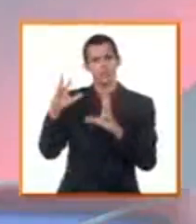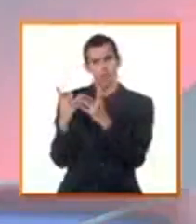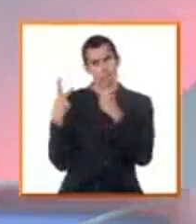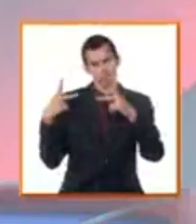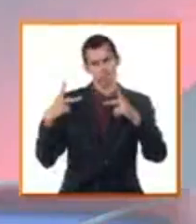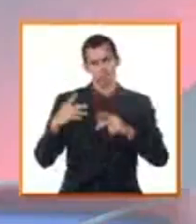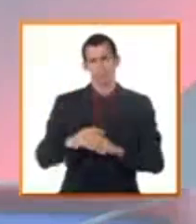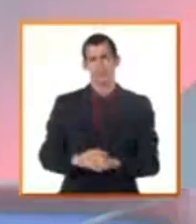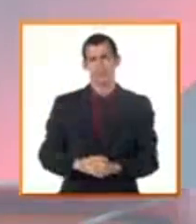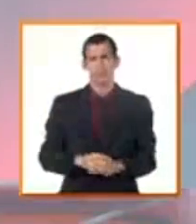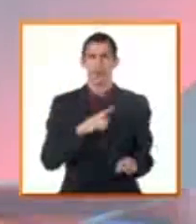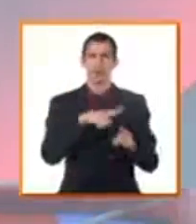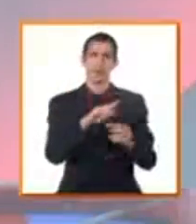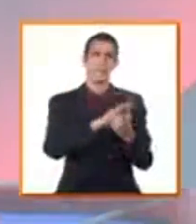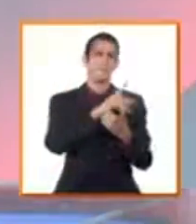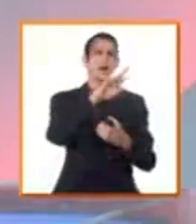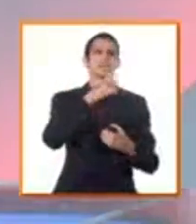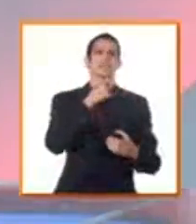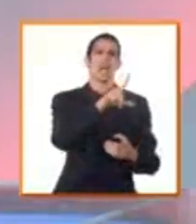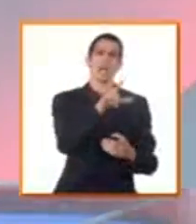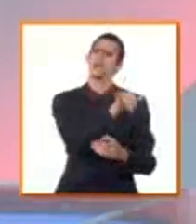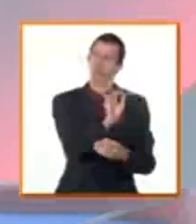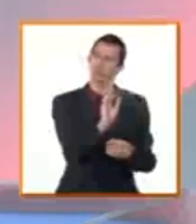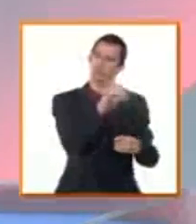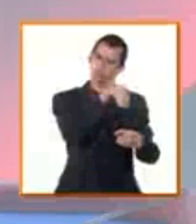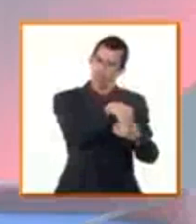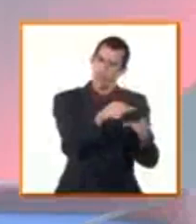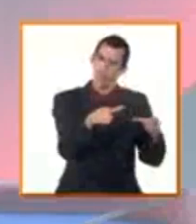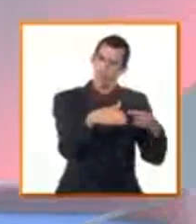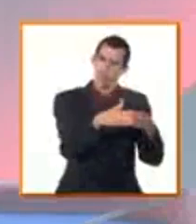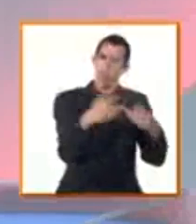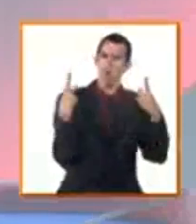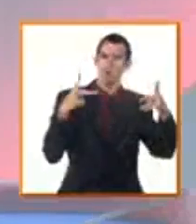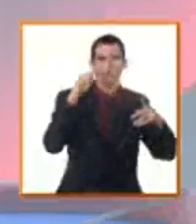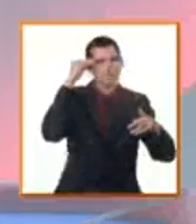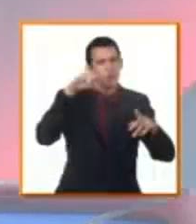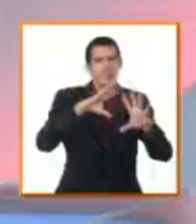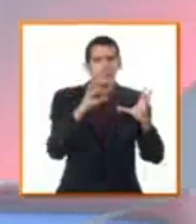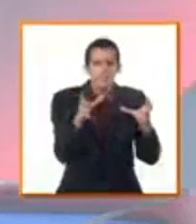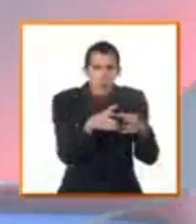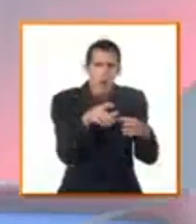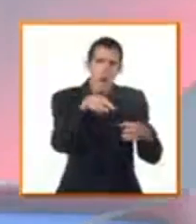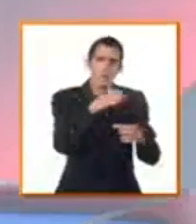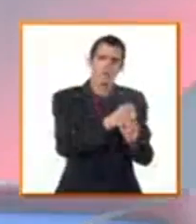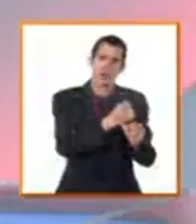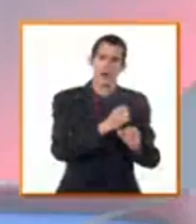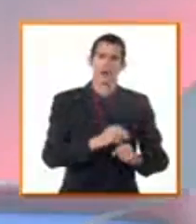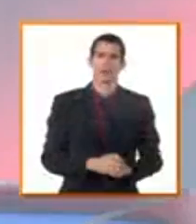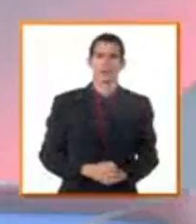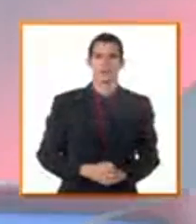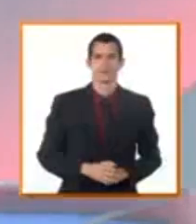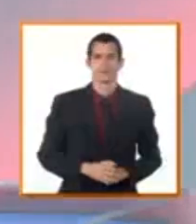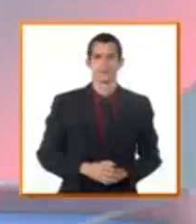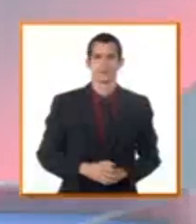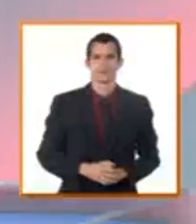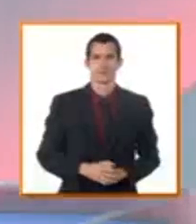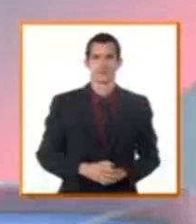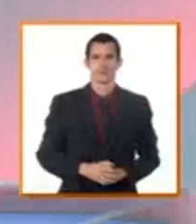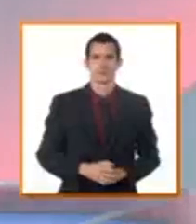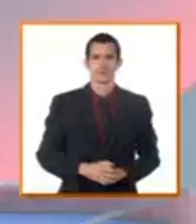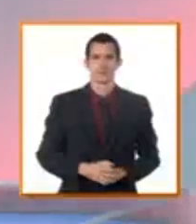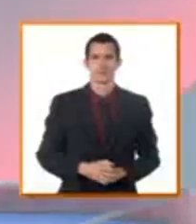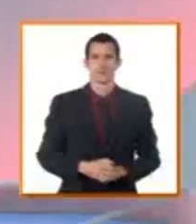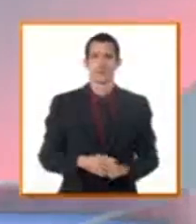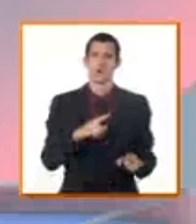los contenedores de este país, y la aduana, la terminal de carga internacional, que bueno, también tenemos una unidad allí, por lo